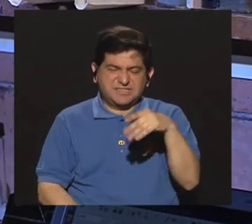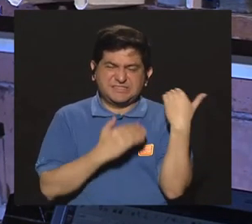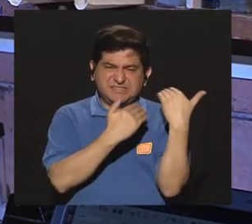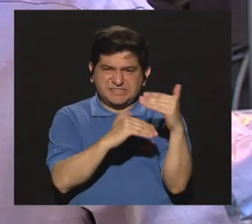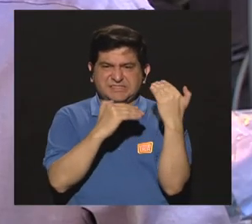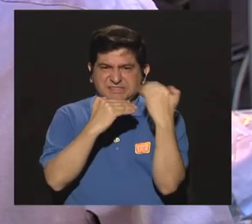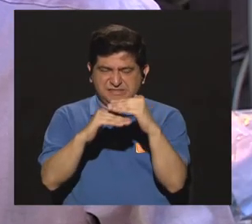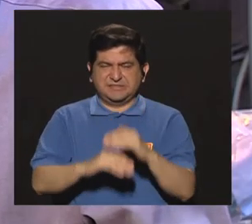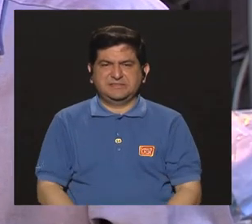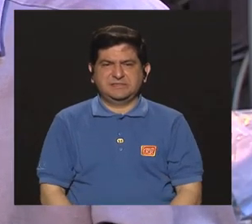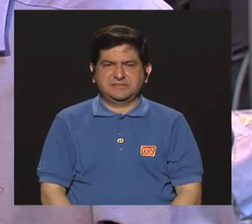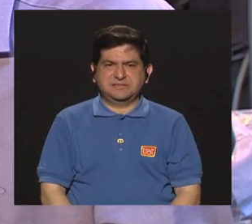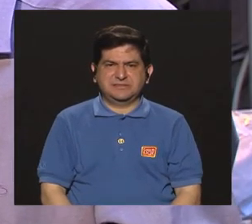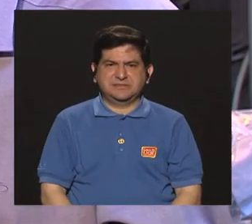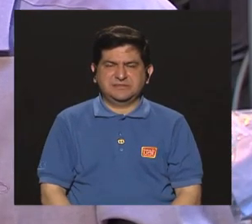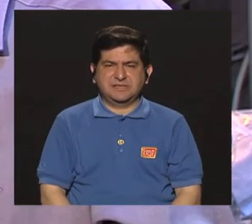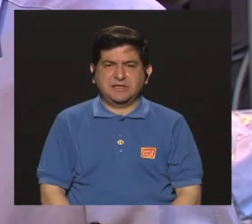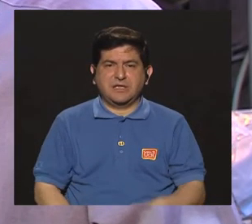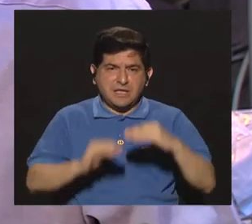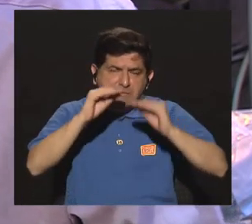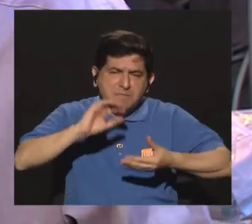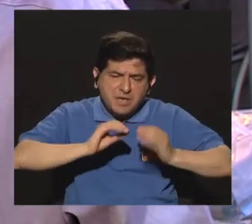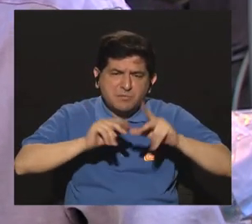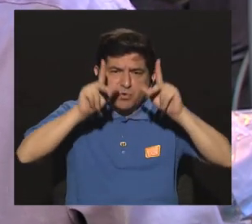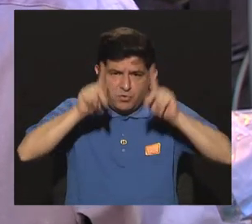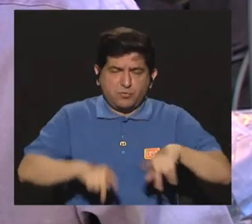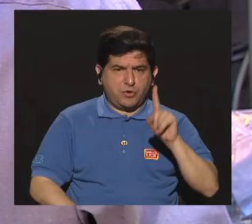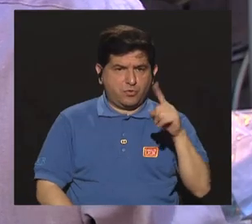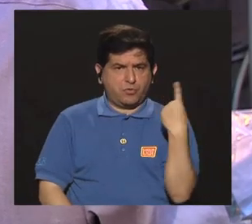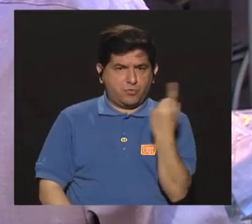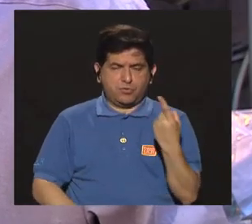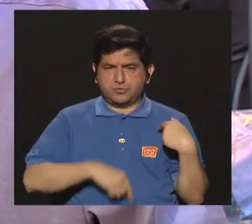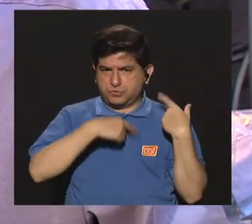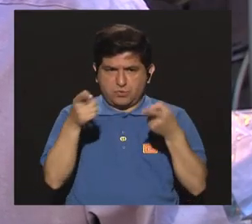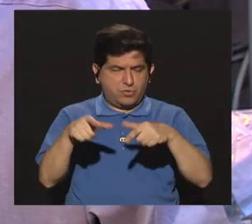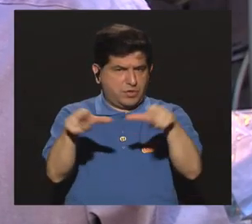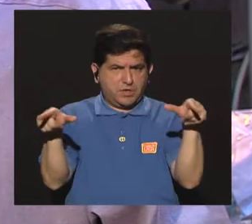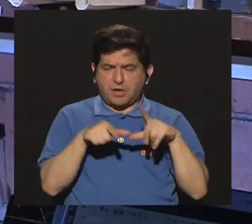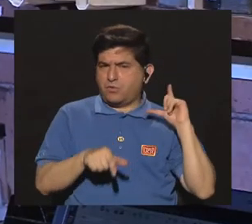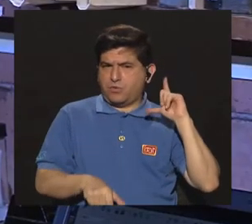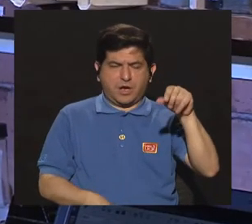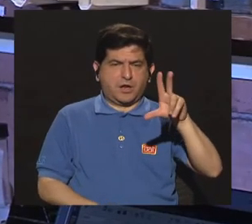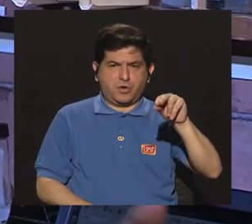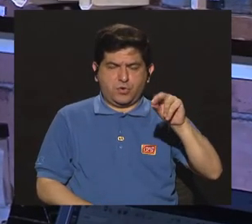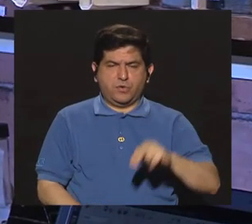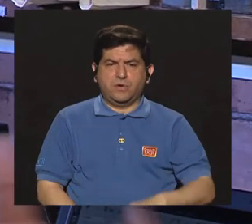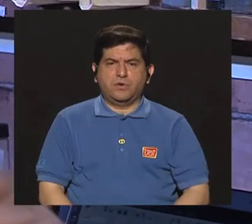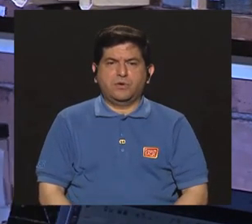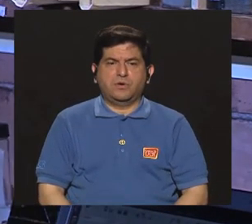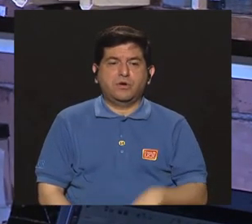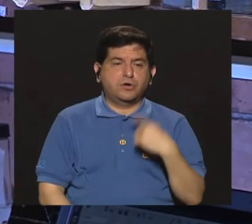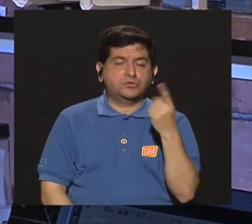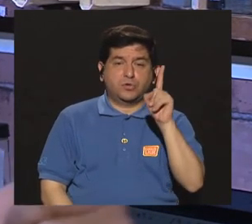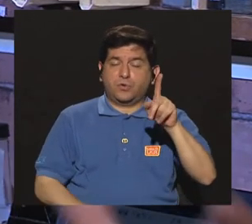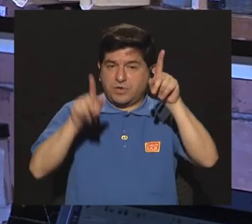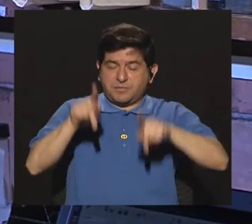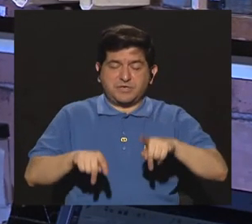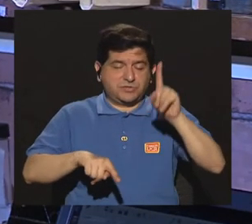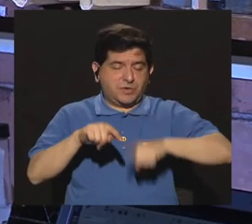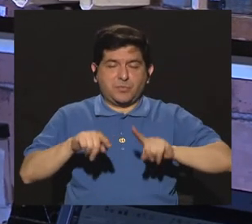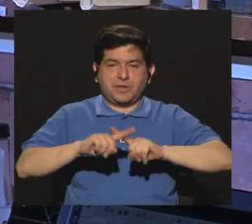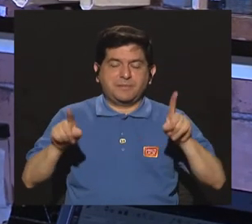límites que tenemos yo mismo de personas obviamente no pueden una sola persona a estos lugares tan remotos no puede ir una sola persona pero no